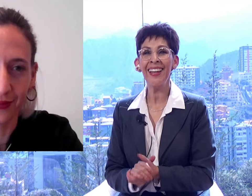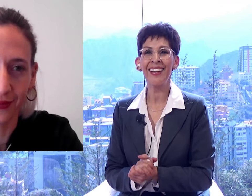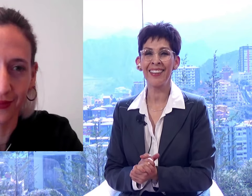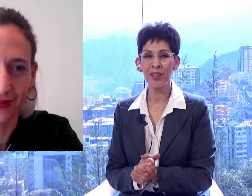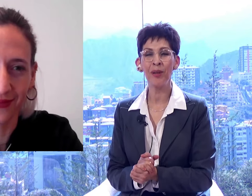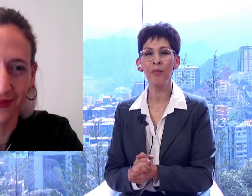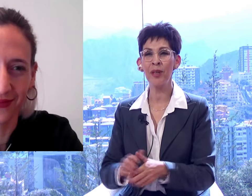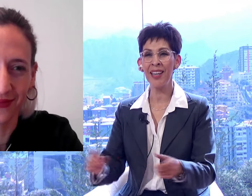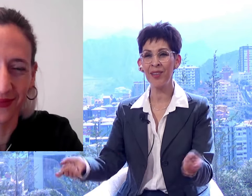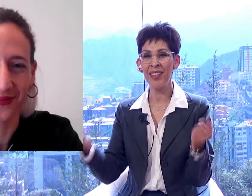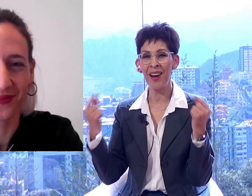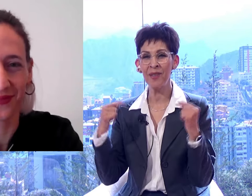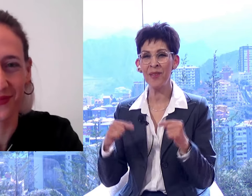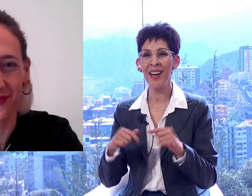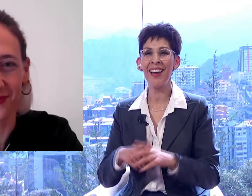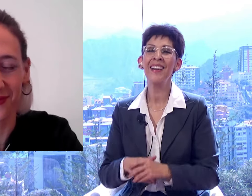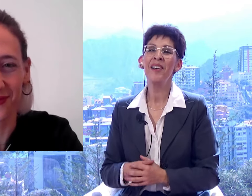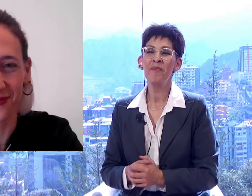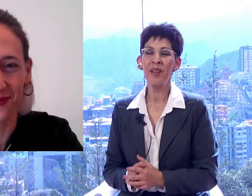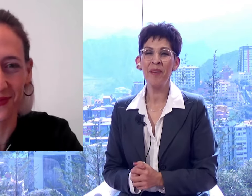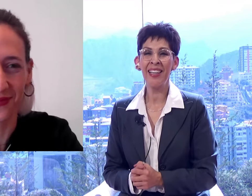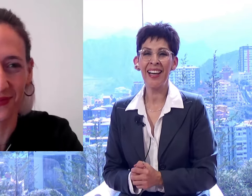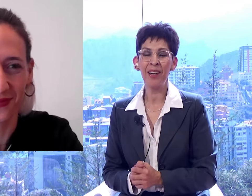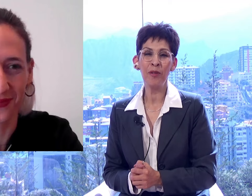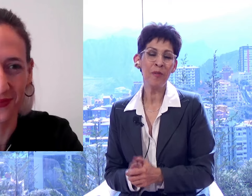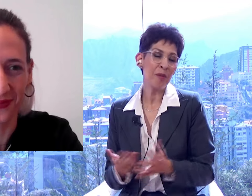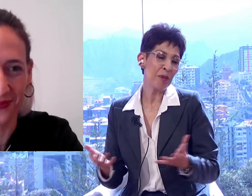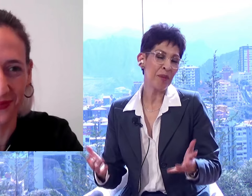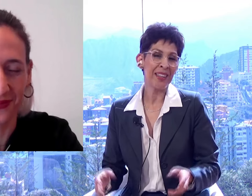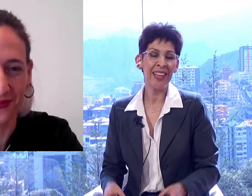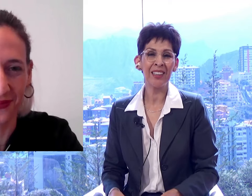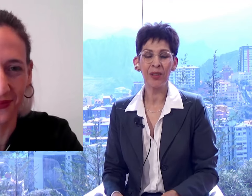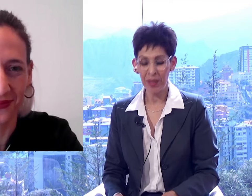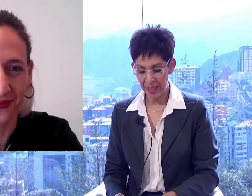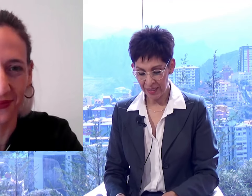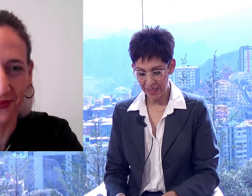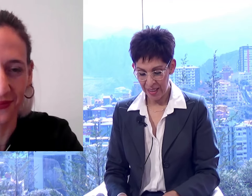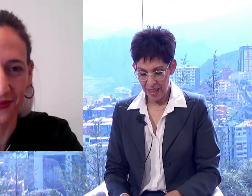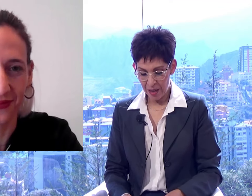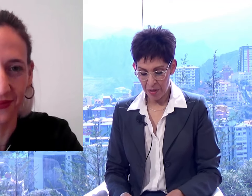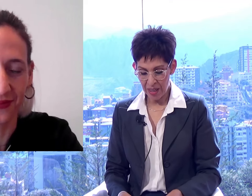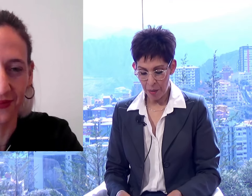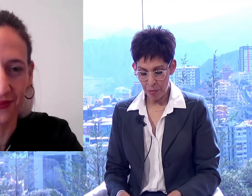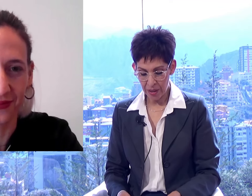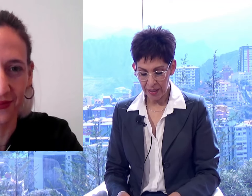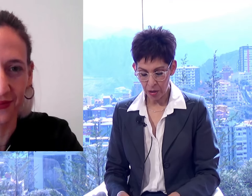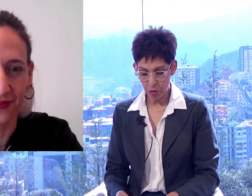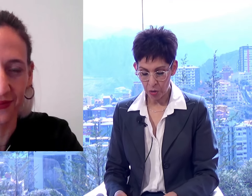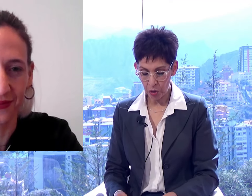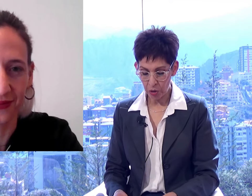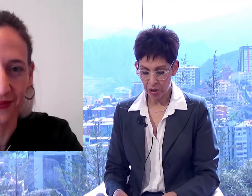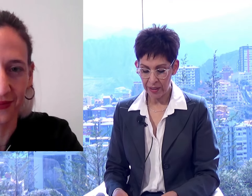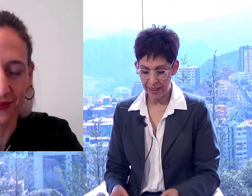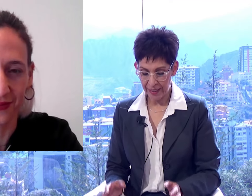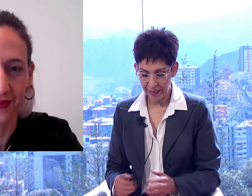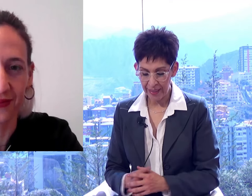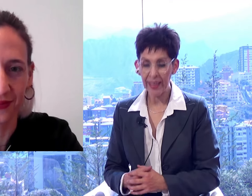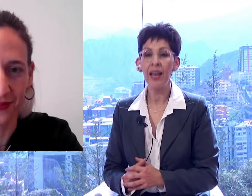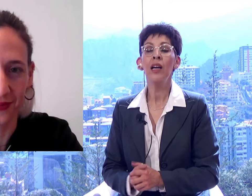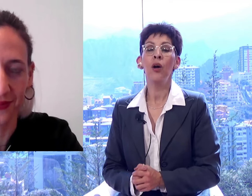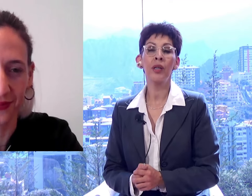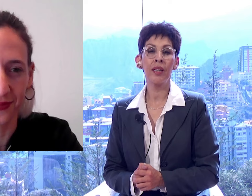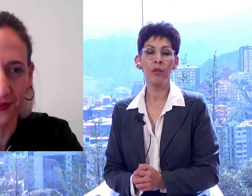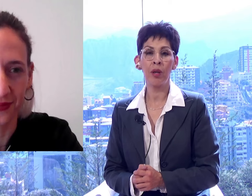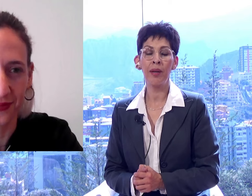colaboradora de La Razón. Hemos leído ya una primera columna, un primer texto. Gracias, Emilia, por estar con nosotros desde